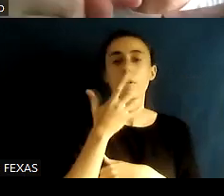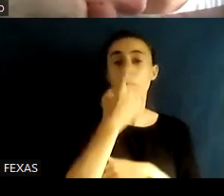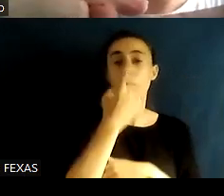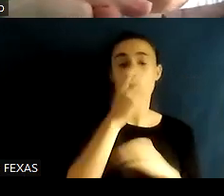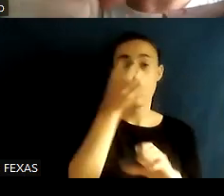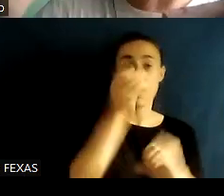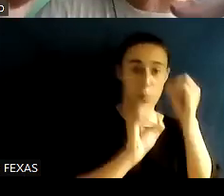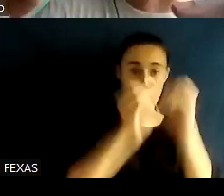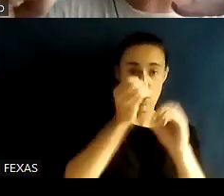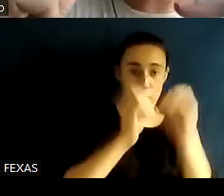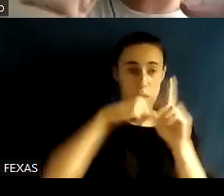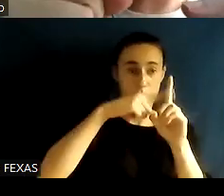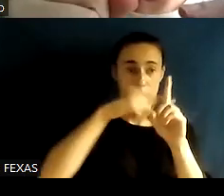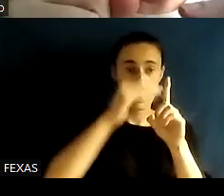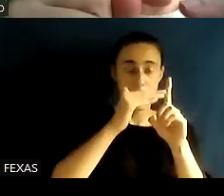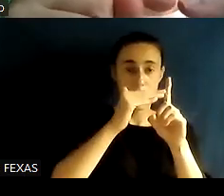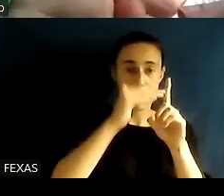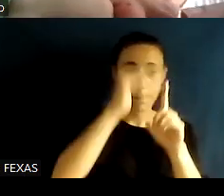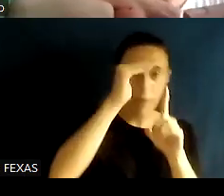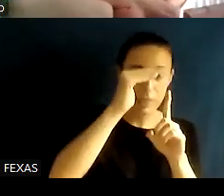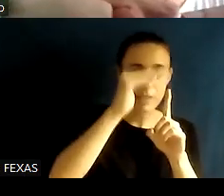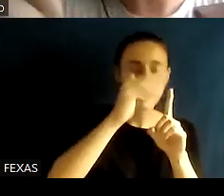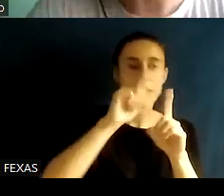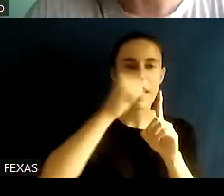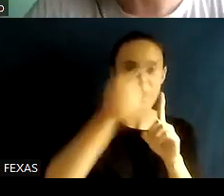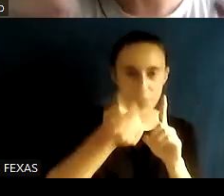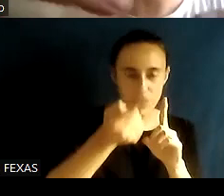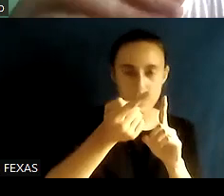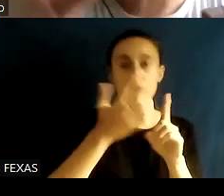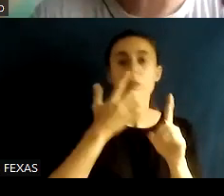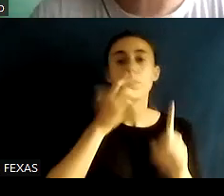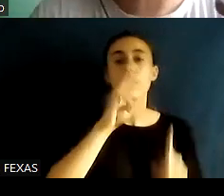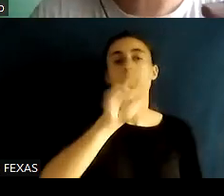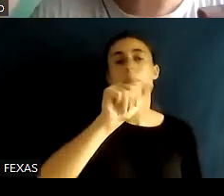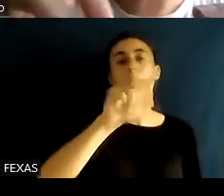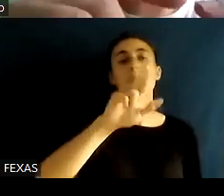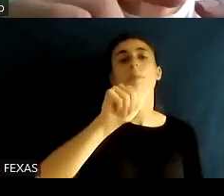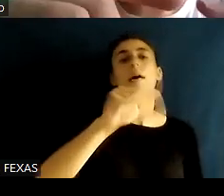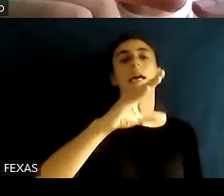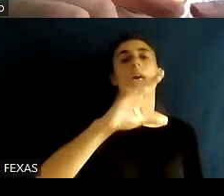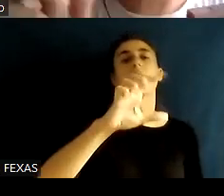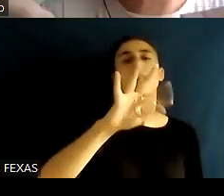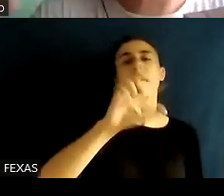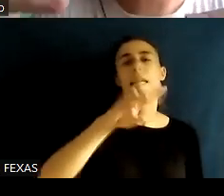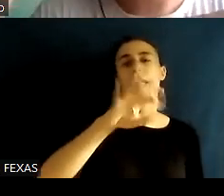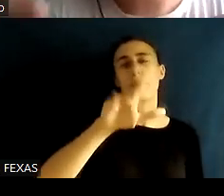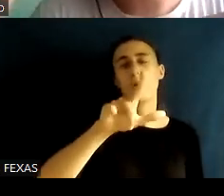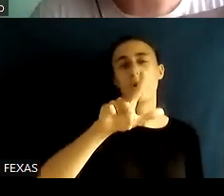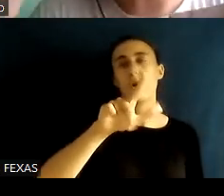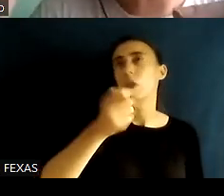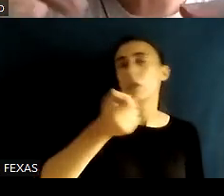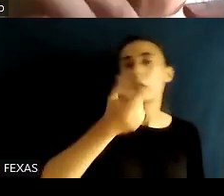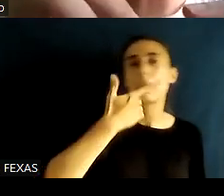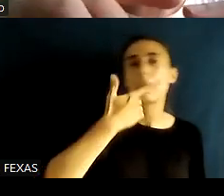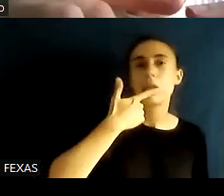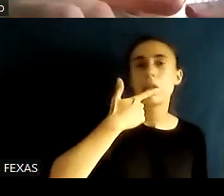cierto nivel hace un efecto, es decir, un paracetamol, de 100 miligramos de paracetamol, pues a lo mejor no nos quita la fiebre, ¿no? Pero a partir de